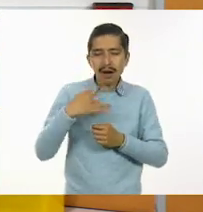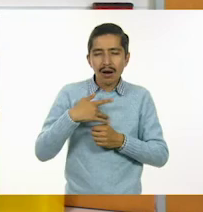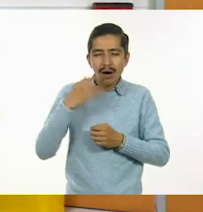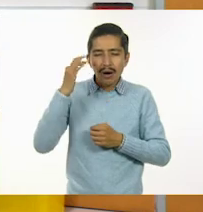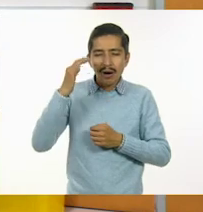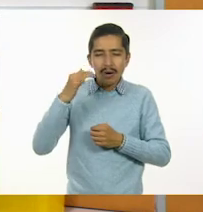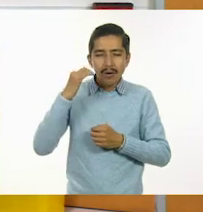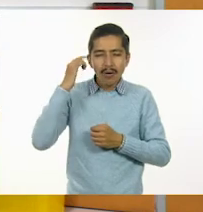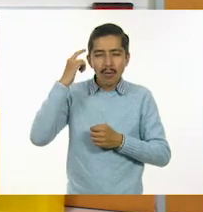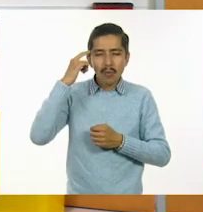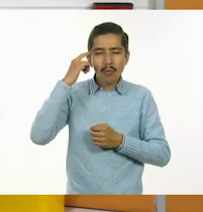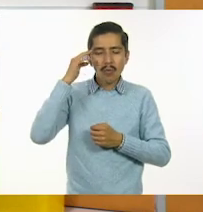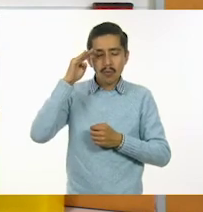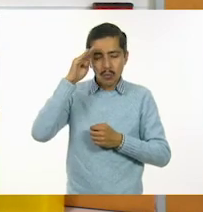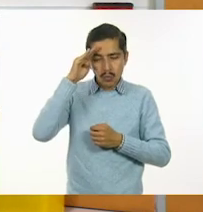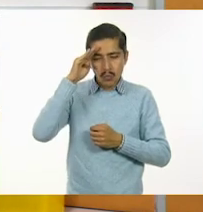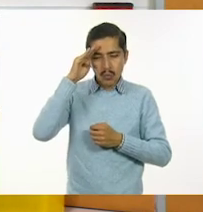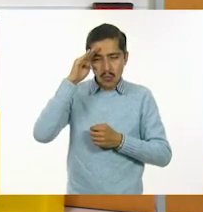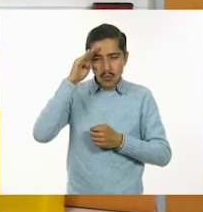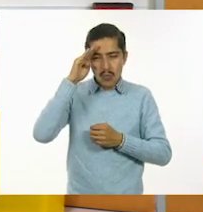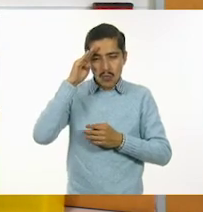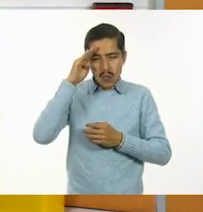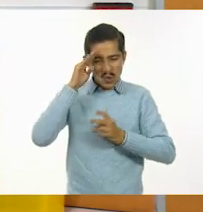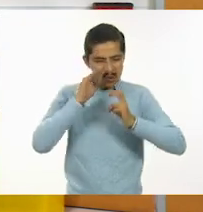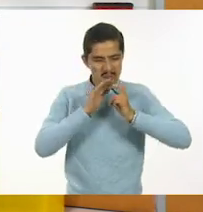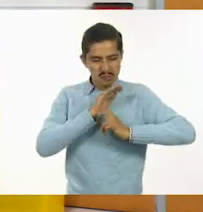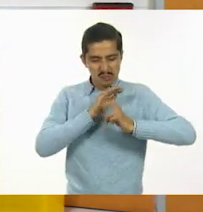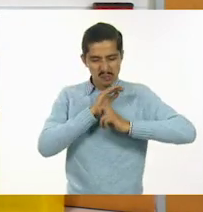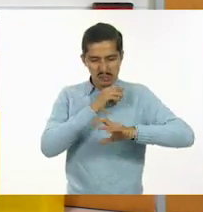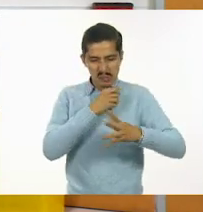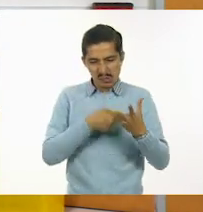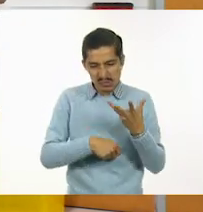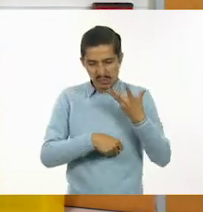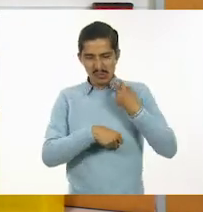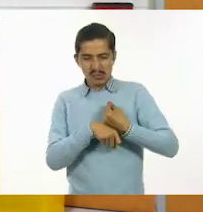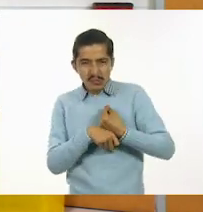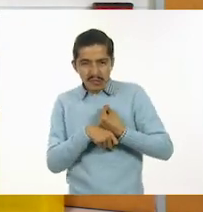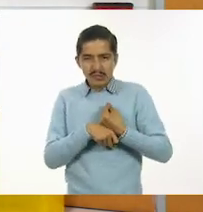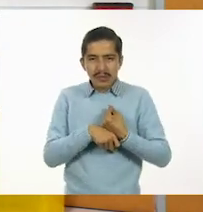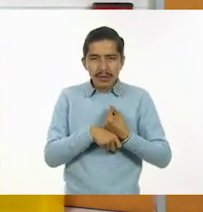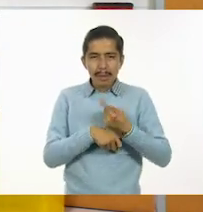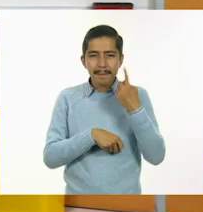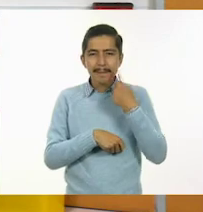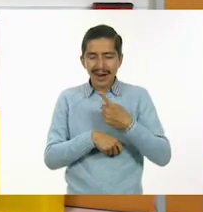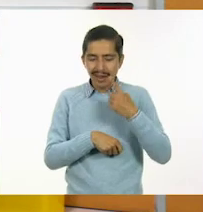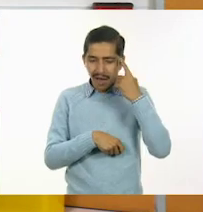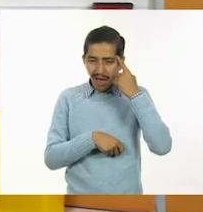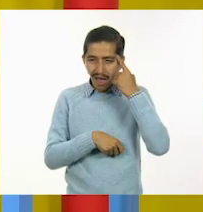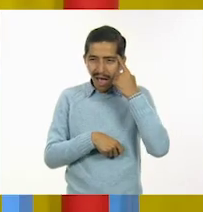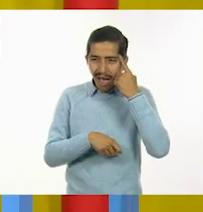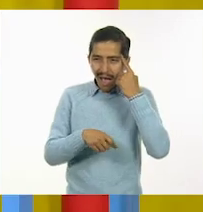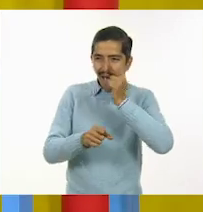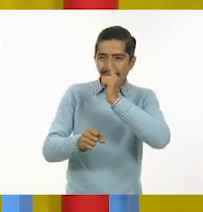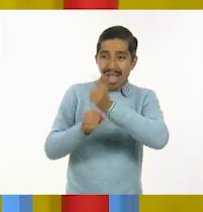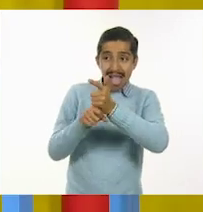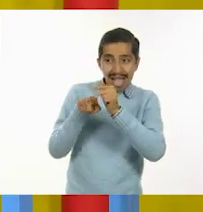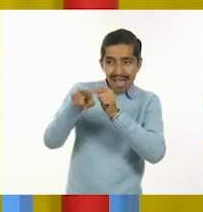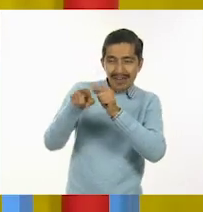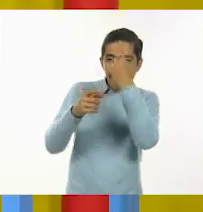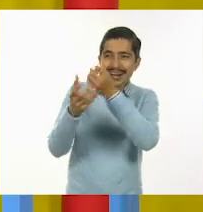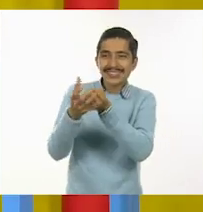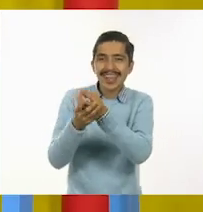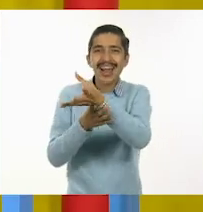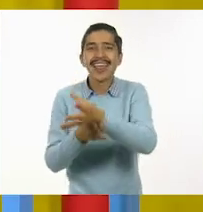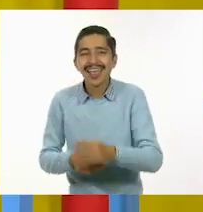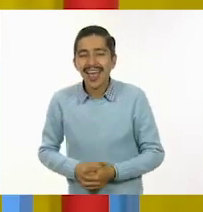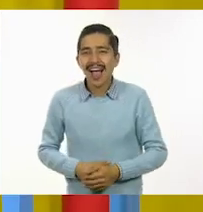y entonces poder quitar todos esos nubarrones que tenía ya en su cabeza y encontrar la salida. ¡Claro!